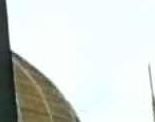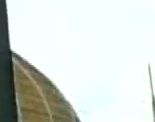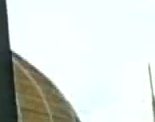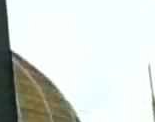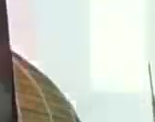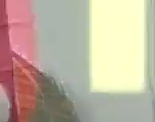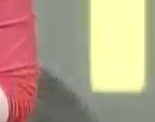televisión